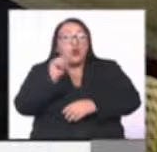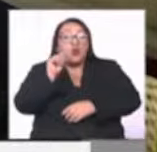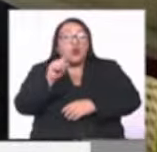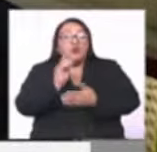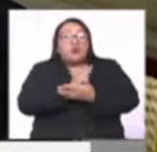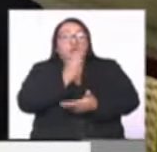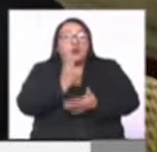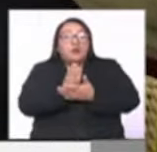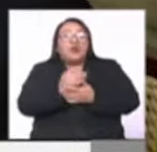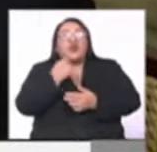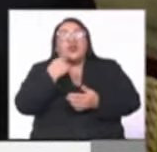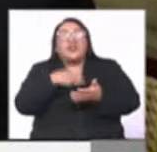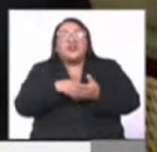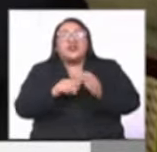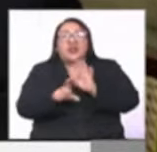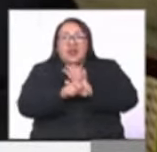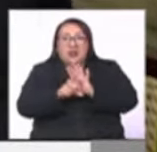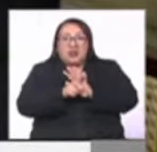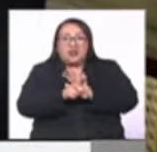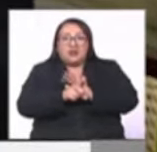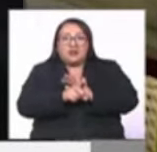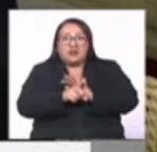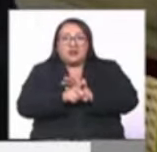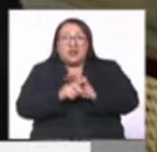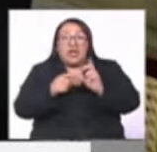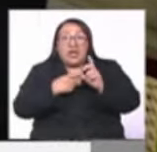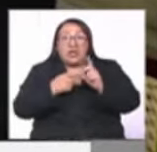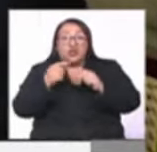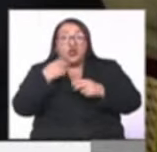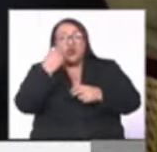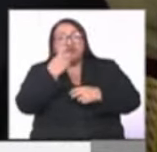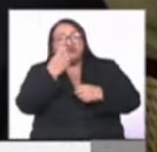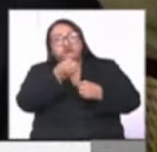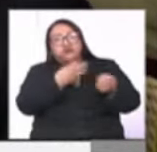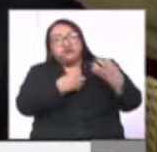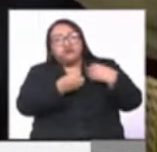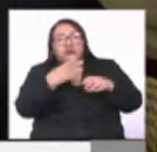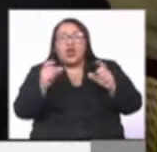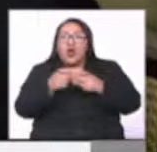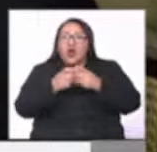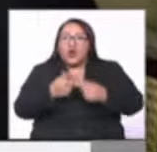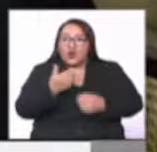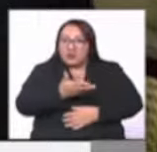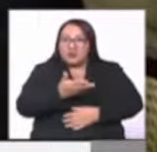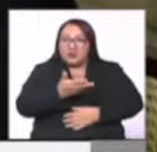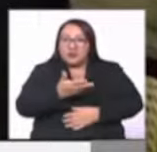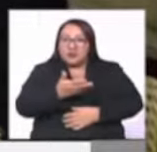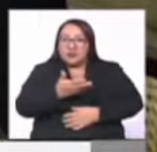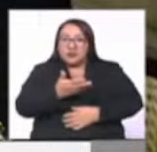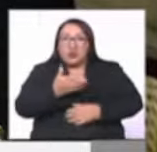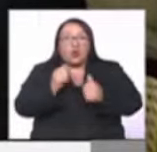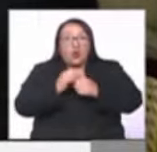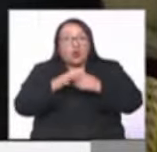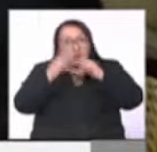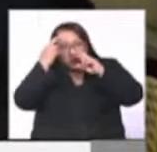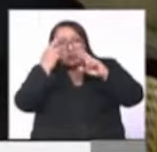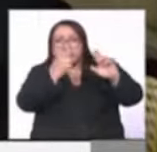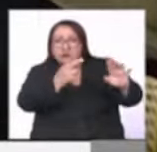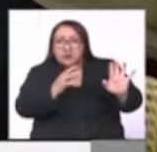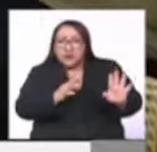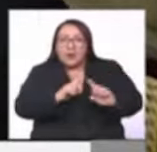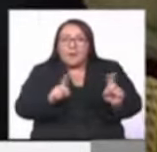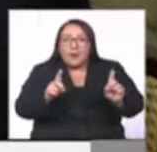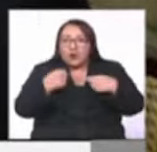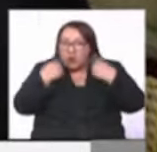problema interpretativo y en la oralización que ha hecho el congresista quien yo respeto pero